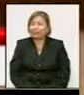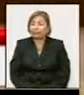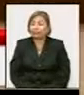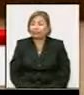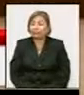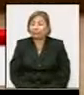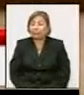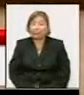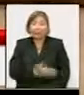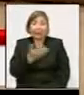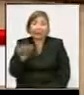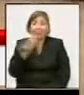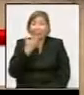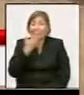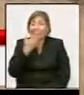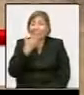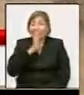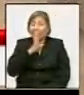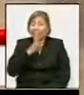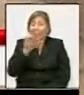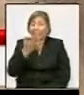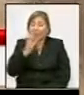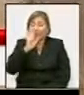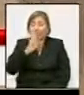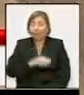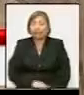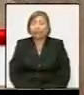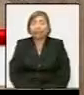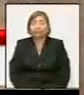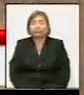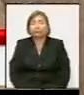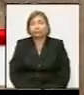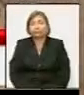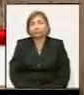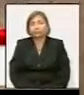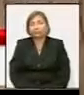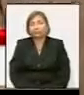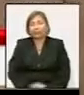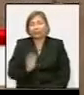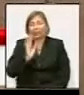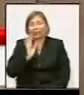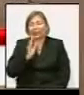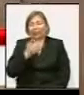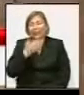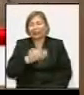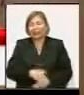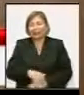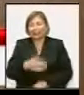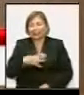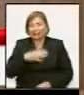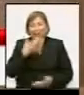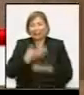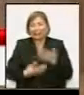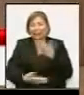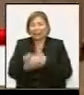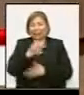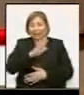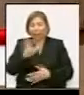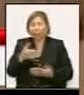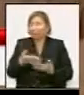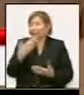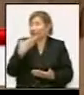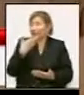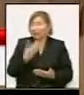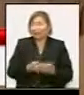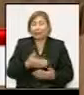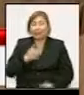favor, sigan pidiendo la palabra. Adelante. Hola, ¿qué tal? Buenos días con todos. Muchísimas gracias por la invitación.